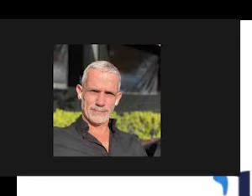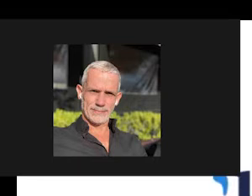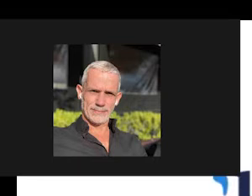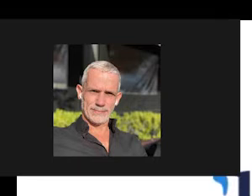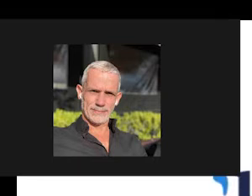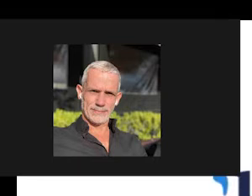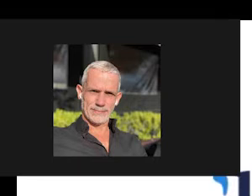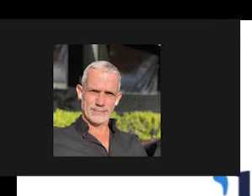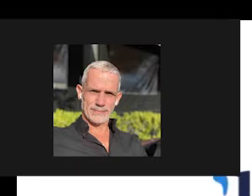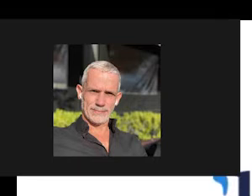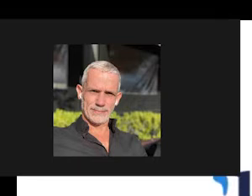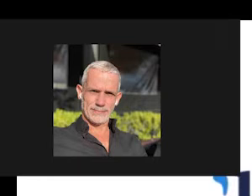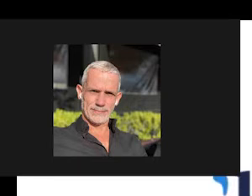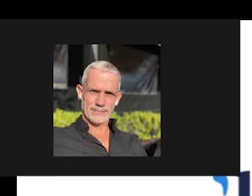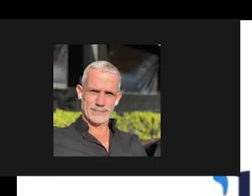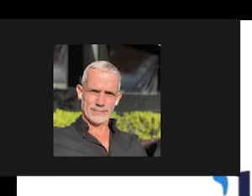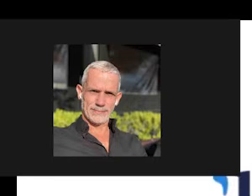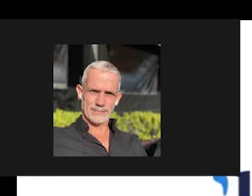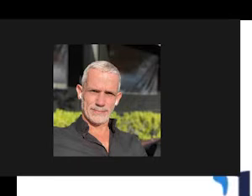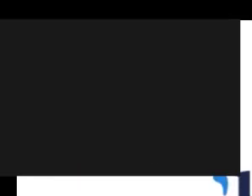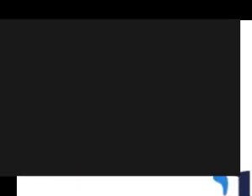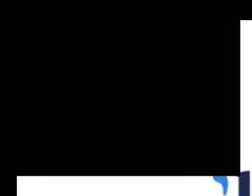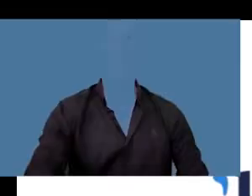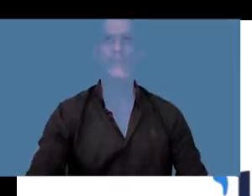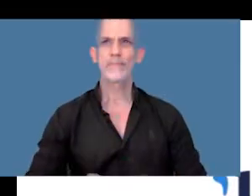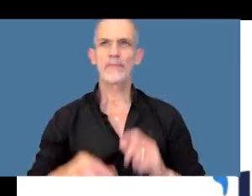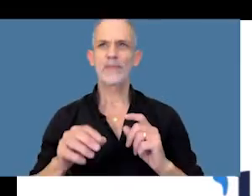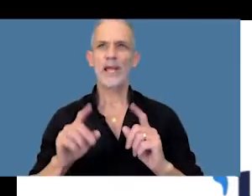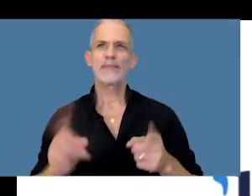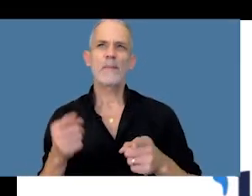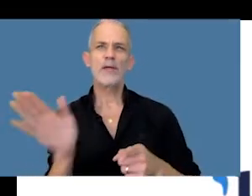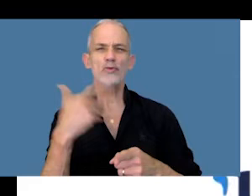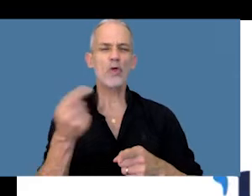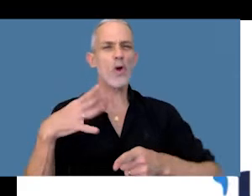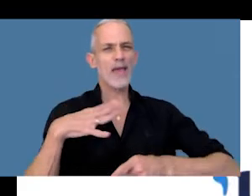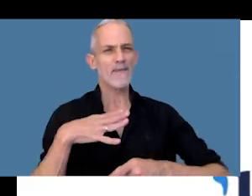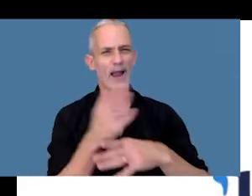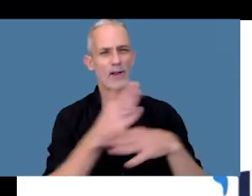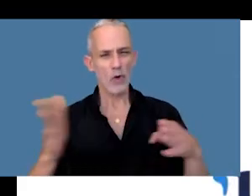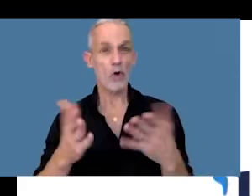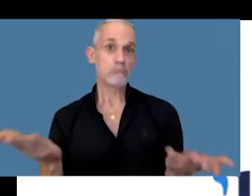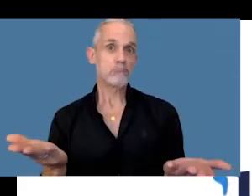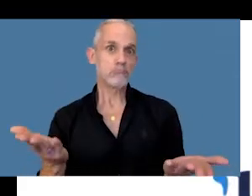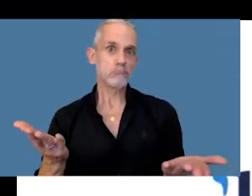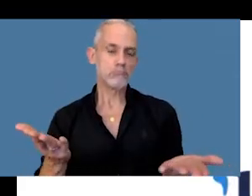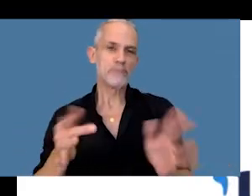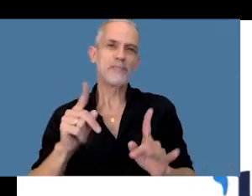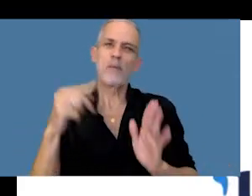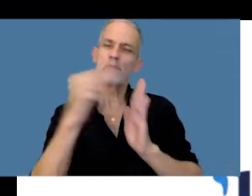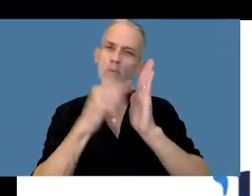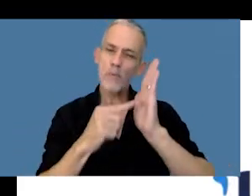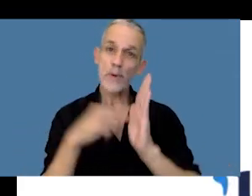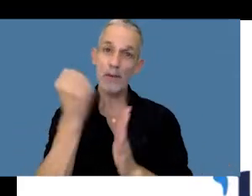tema de esa baja que no comunicó y además todo lo que le pudo haber quedado en el camino. Esa sería otra condición esencial para